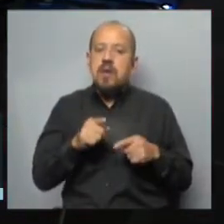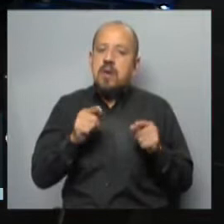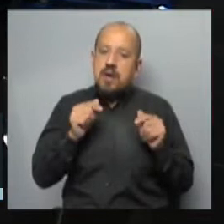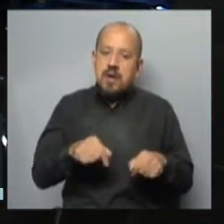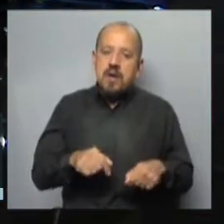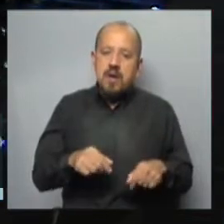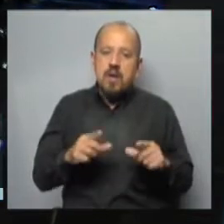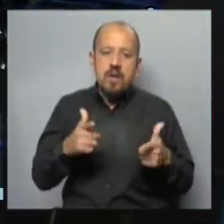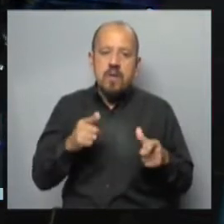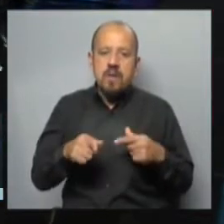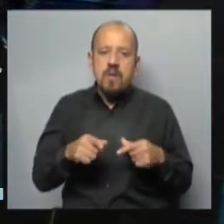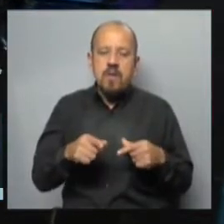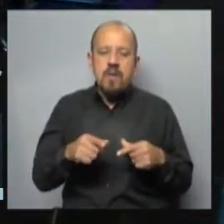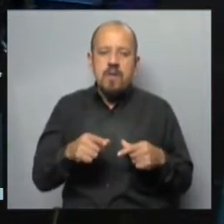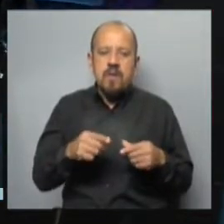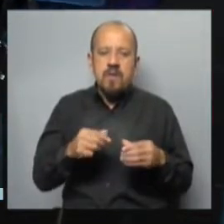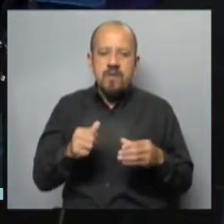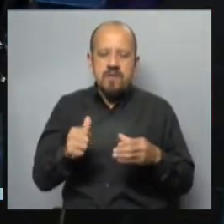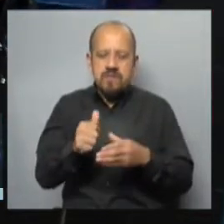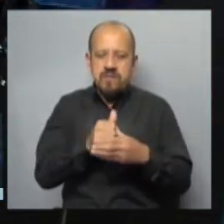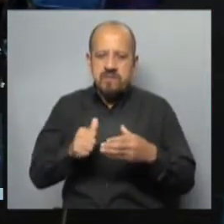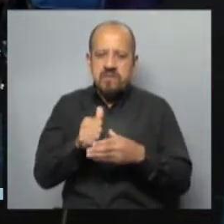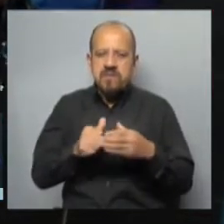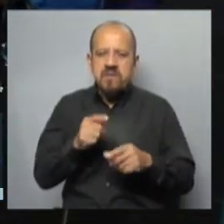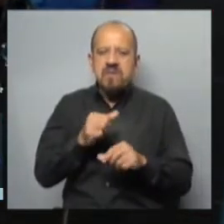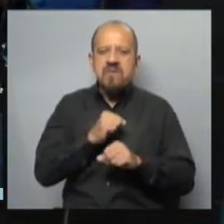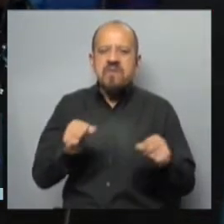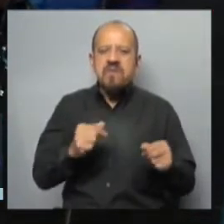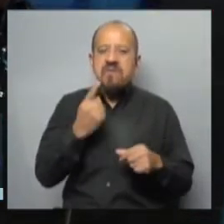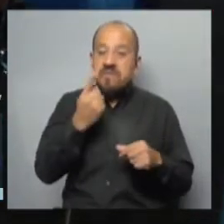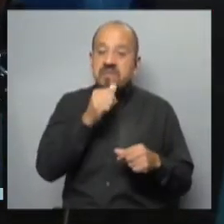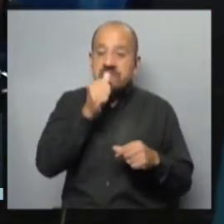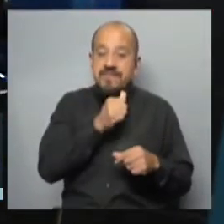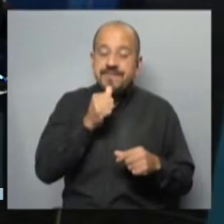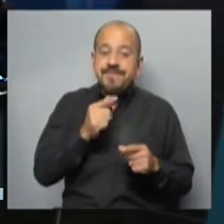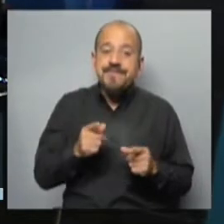no tenemos en el área del autismo esa podría ser una forma